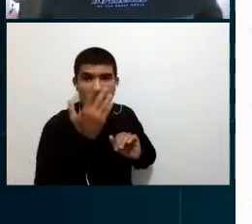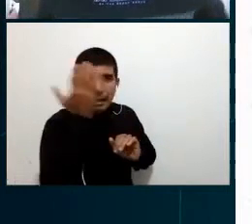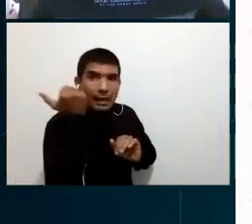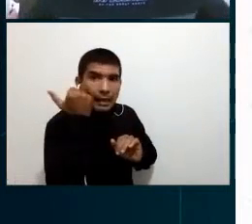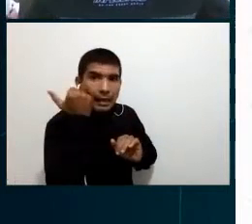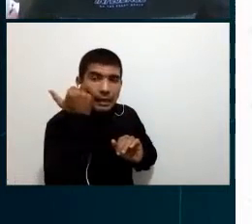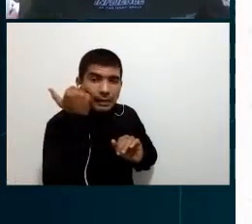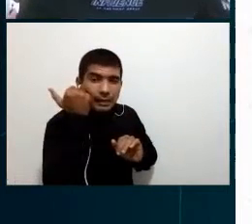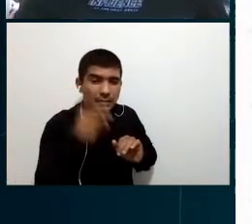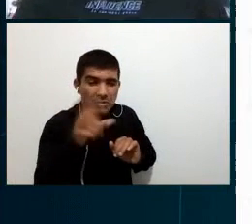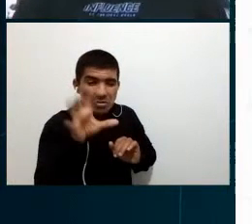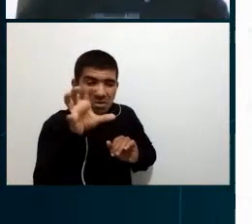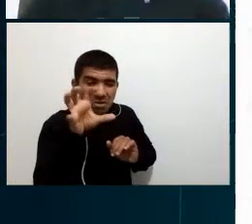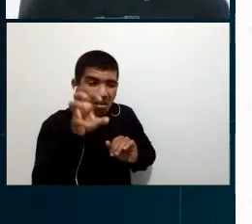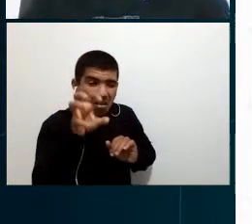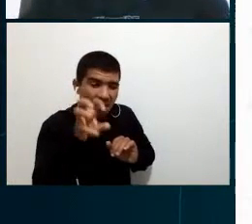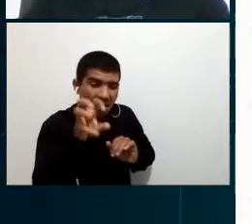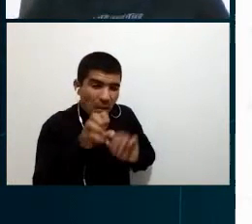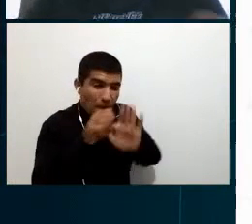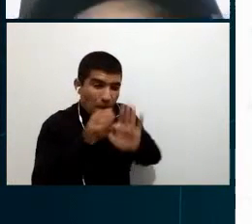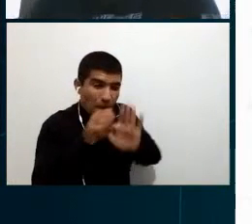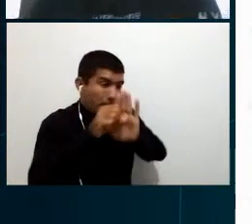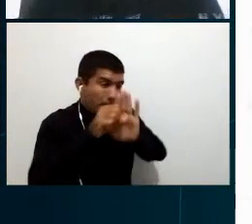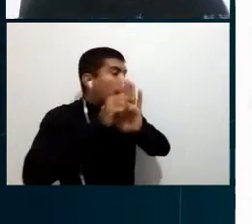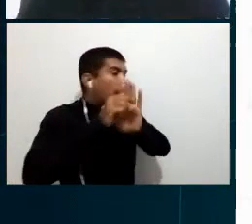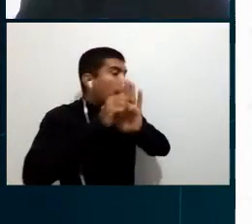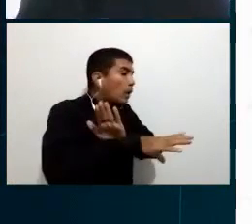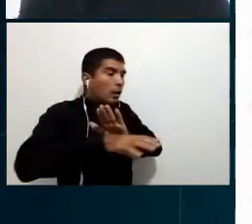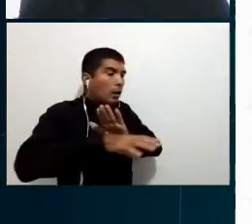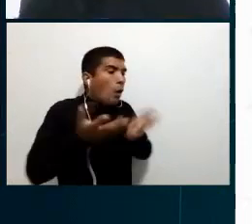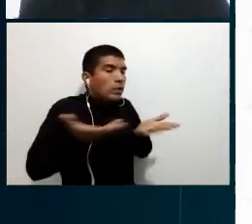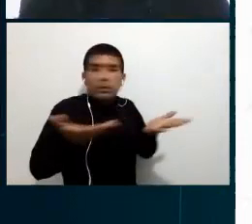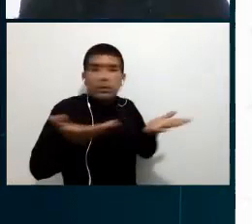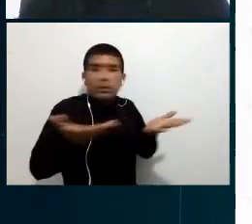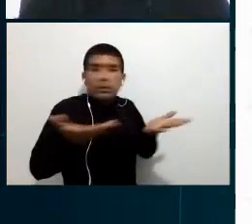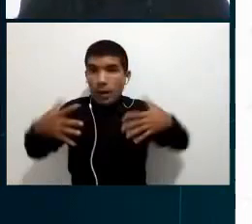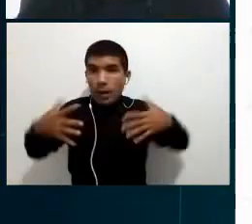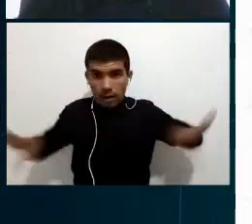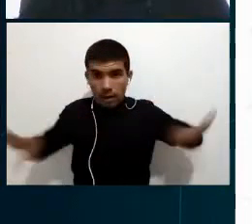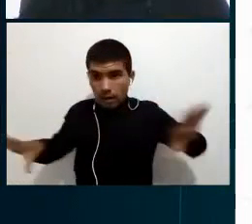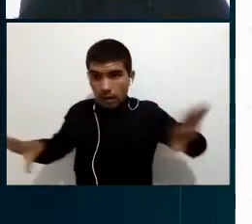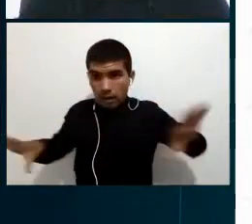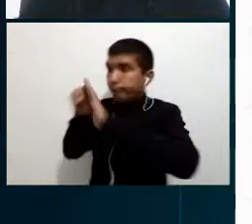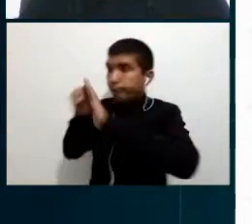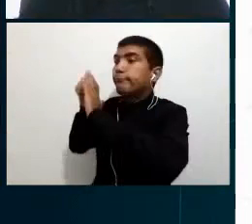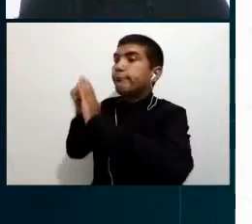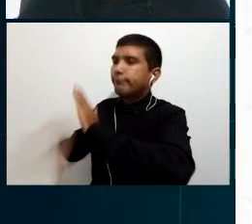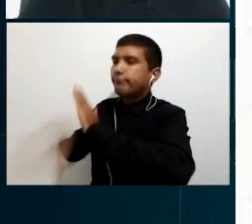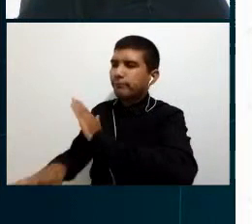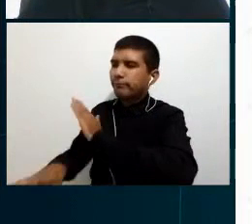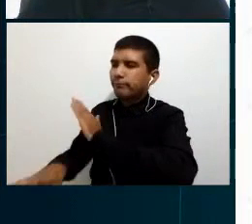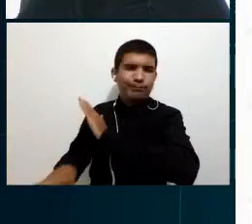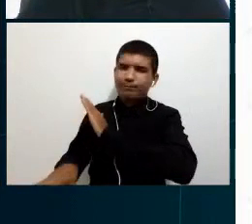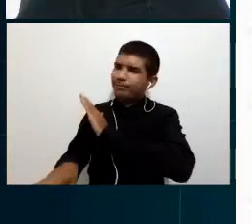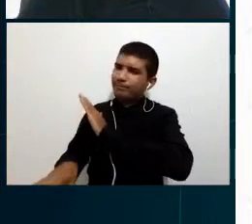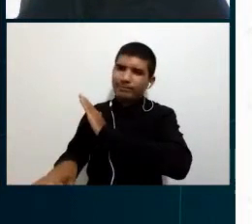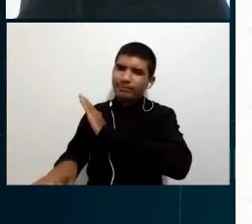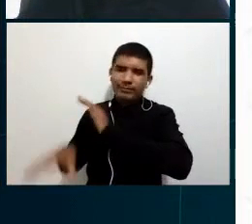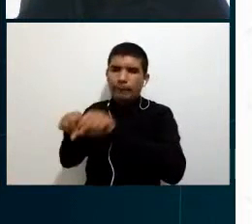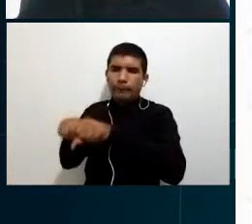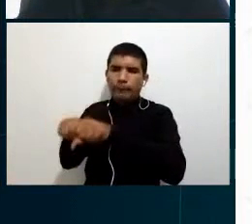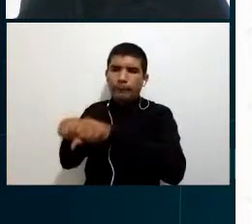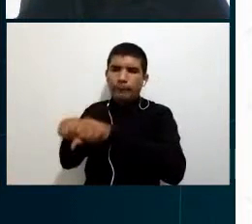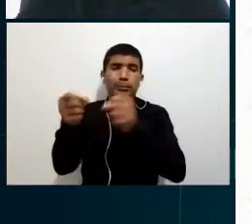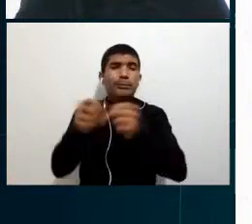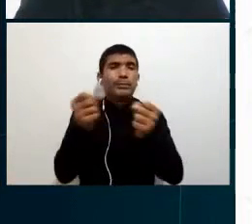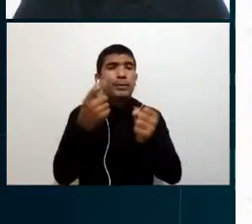gas SF6. Y tendríamos también pues el reciclado, pero el reciclado